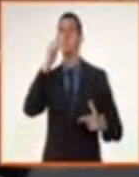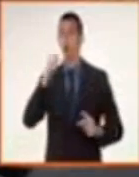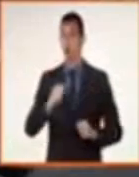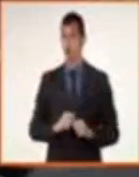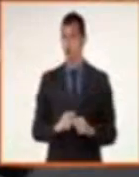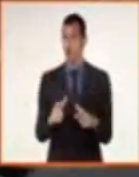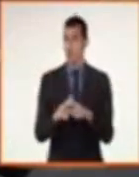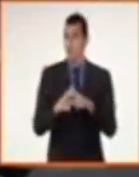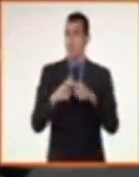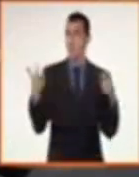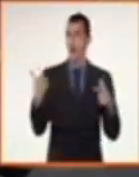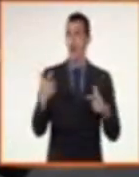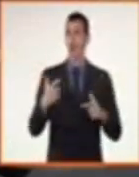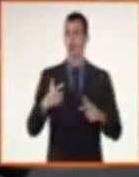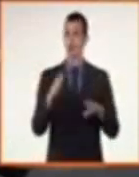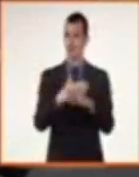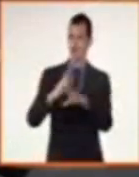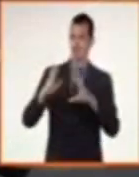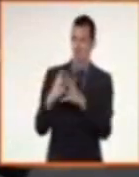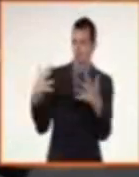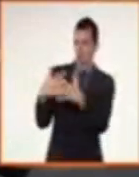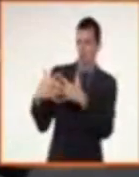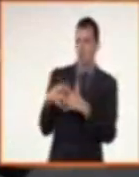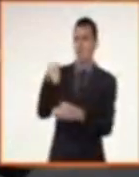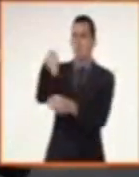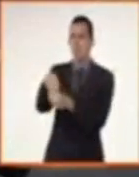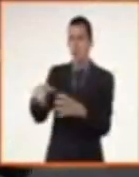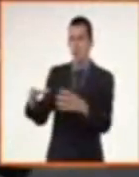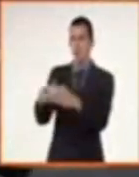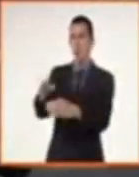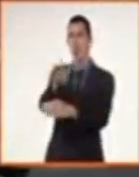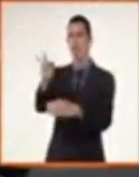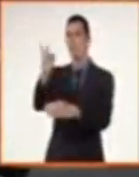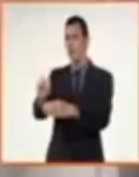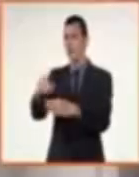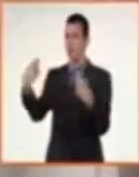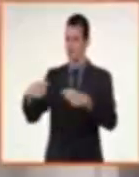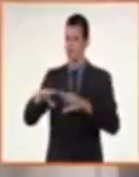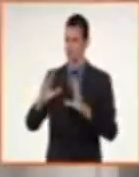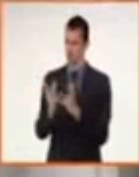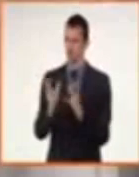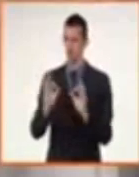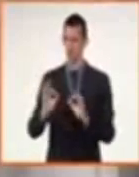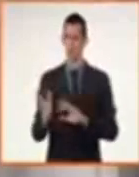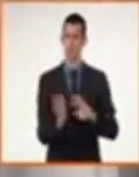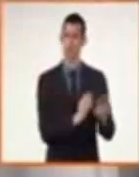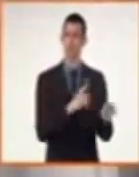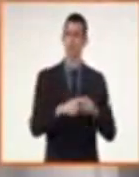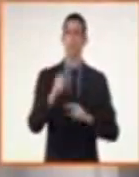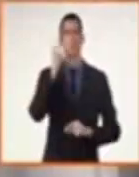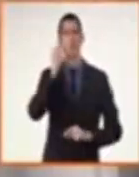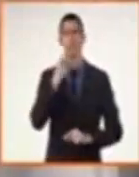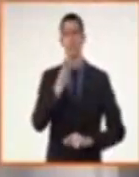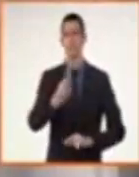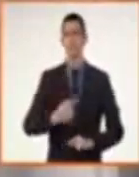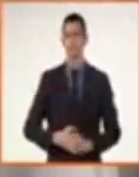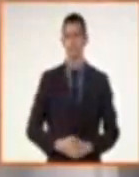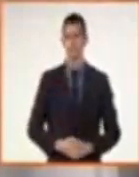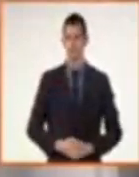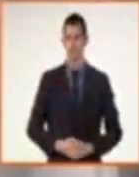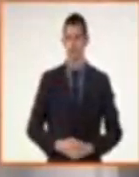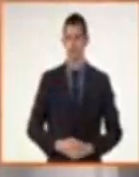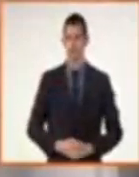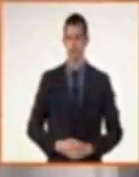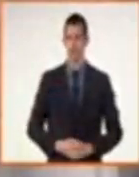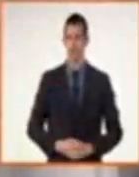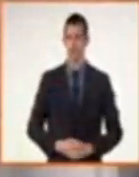que significa esta nueva legislatura que se abre. Y yo creo además, Randy, como planteaba también el presidente ayer, el tema de